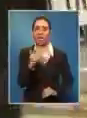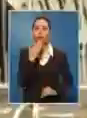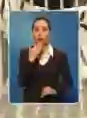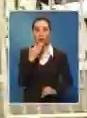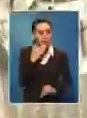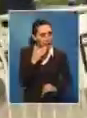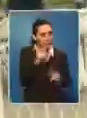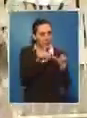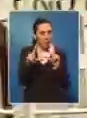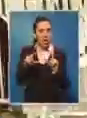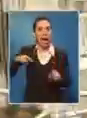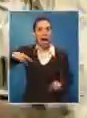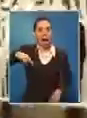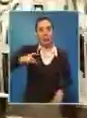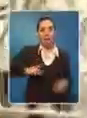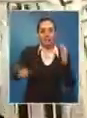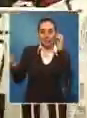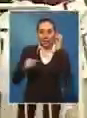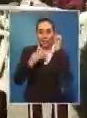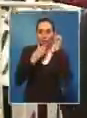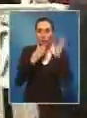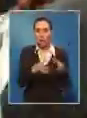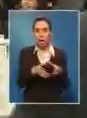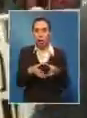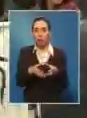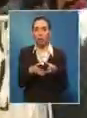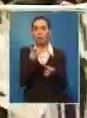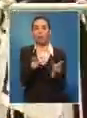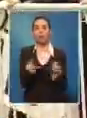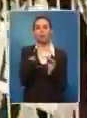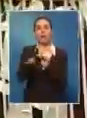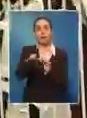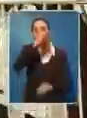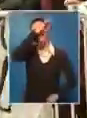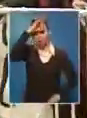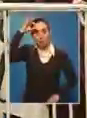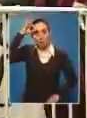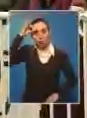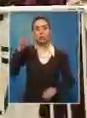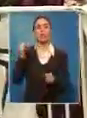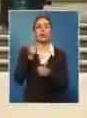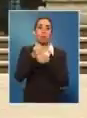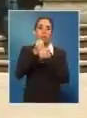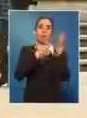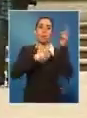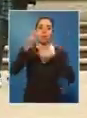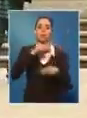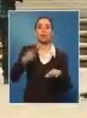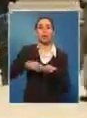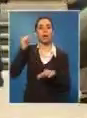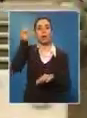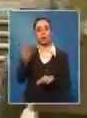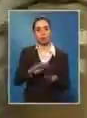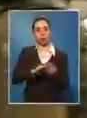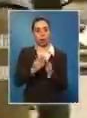llegó, lo ven en imágenes, Anda Chile, y también llegaron grupos pro-mapuches protestando por la muerte del comunero en el día de ayer. En total, ya